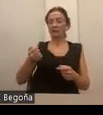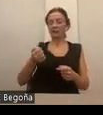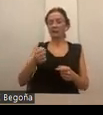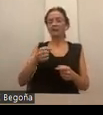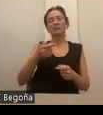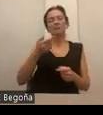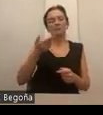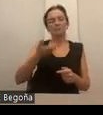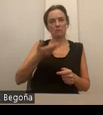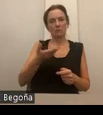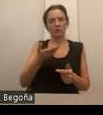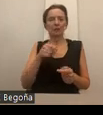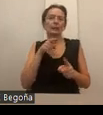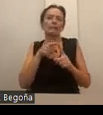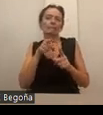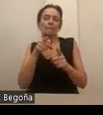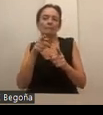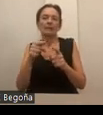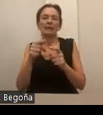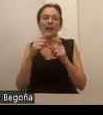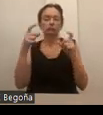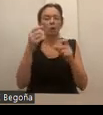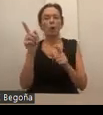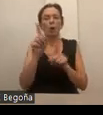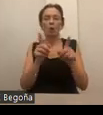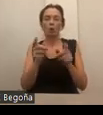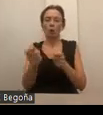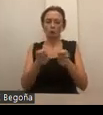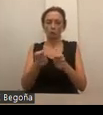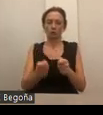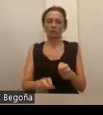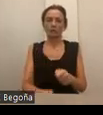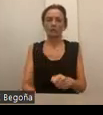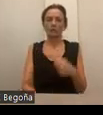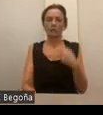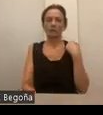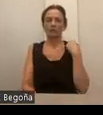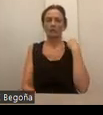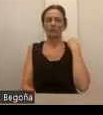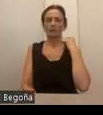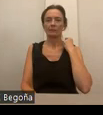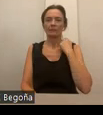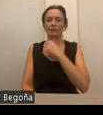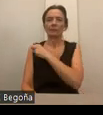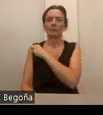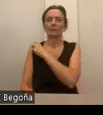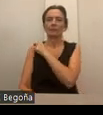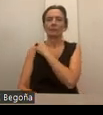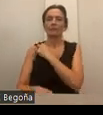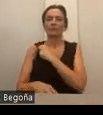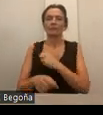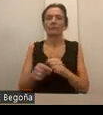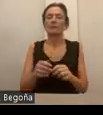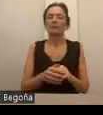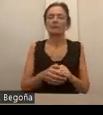muy interesante también. Y como veíamos antes, algunos de los fitoesteroles del gel de aloe vera, en este caso el